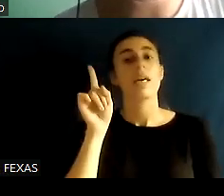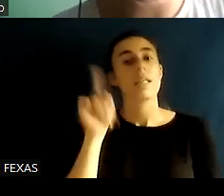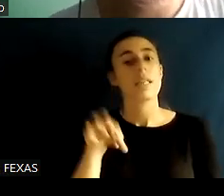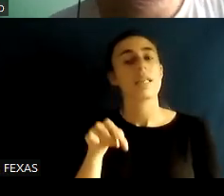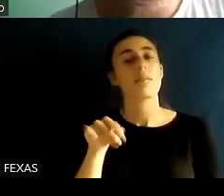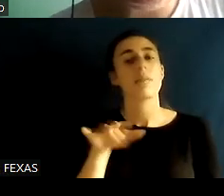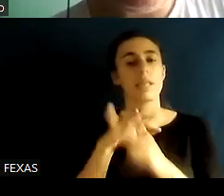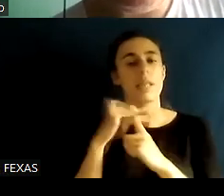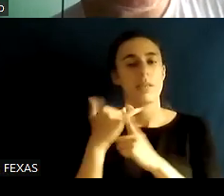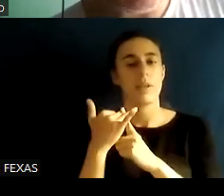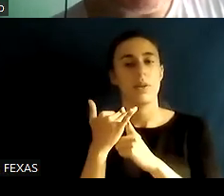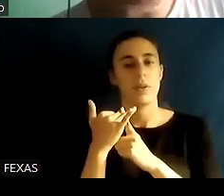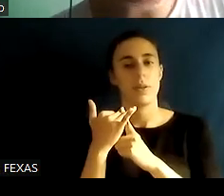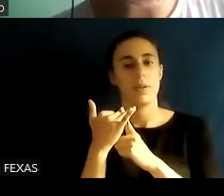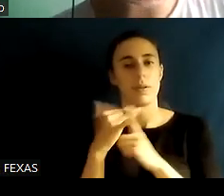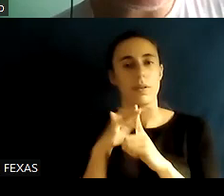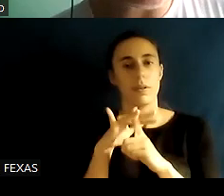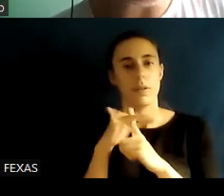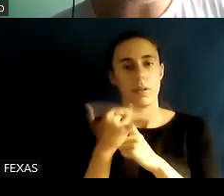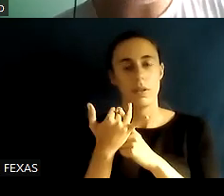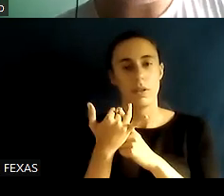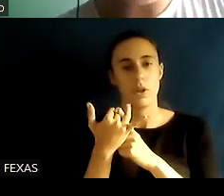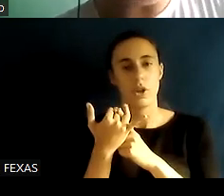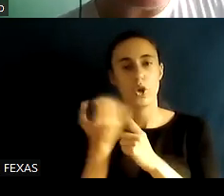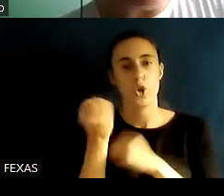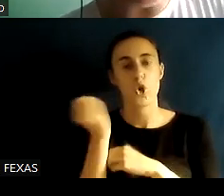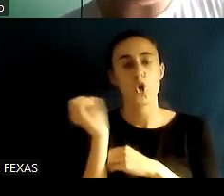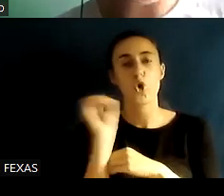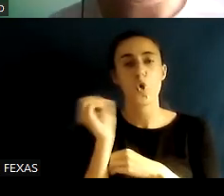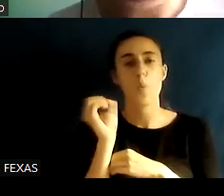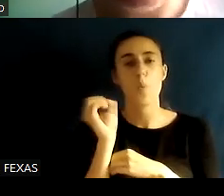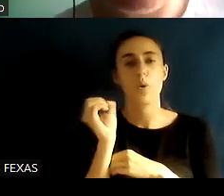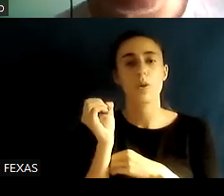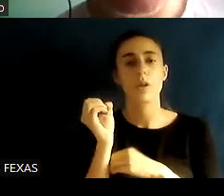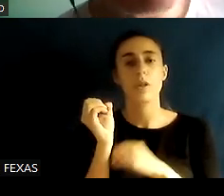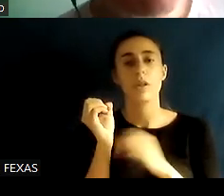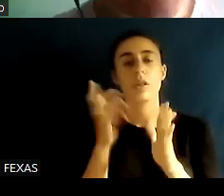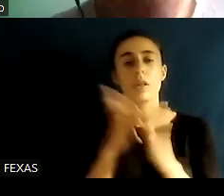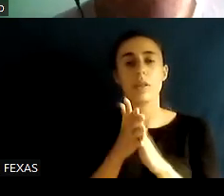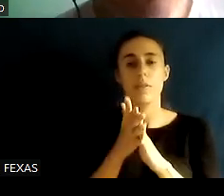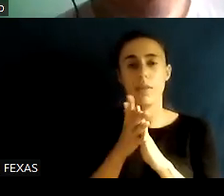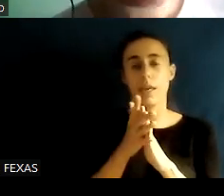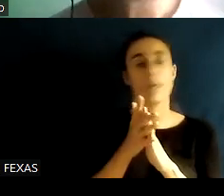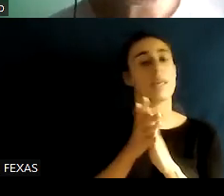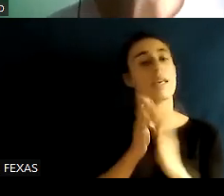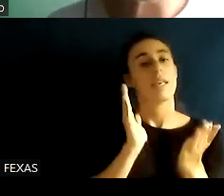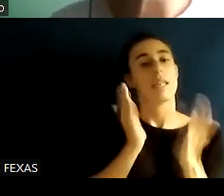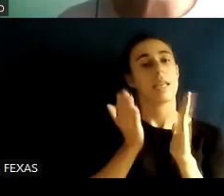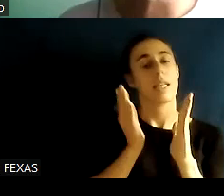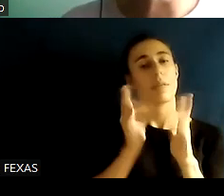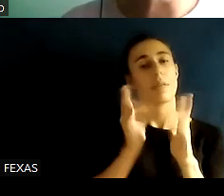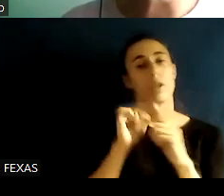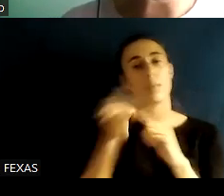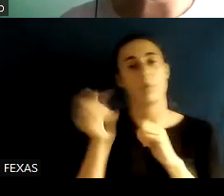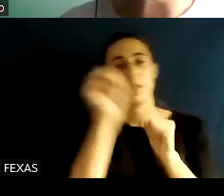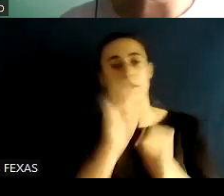situaciones de tumoraciones, donde tenemos que aumentar la inmunidad después de la quimioterapia, por ejemplo, pero es un